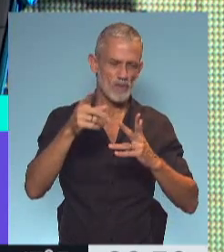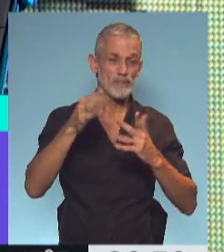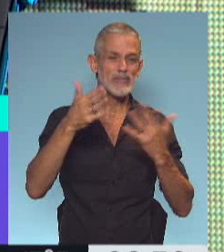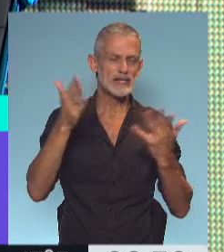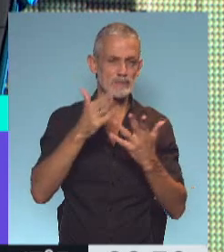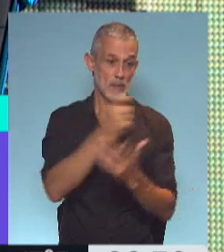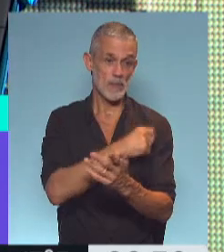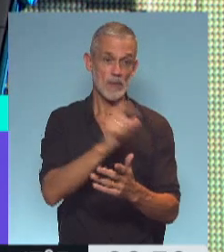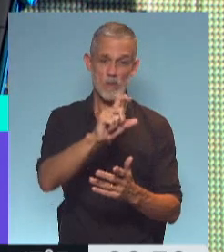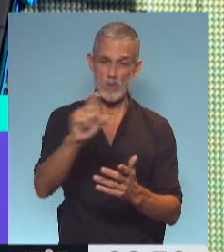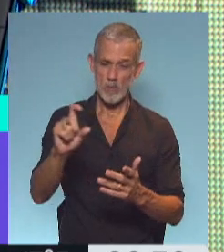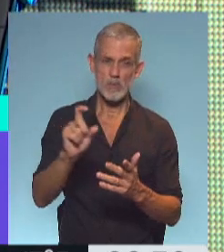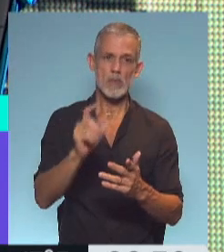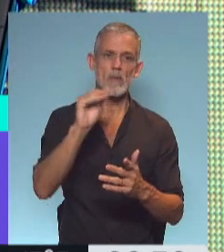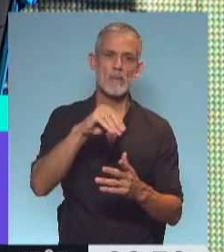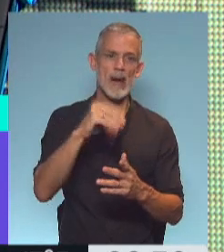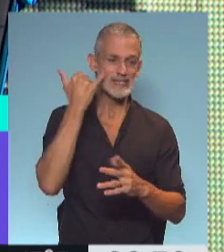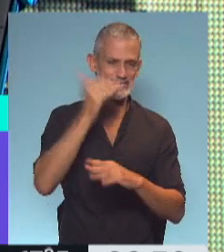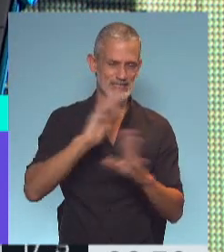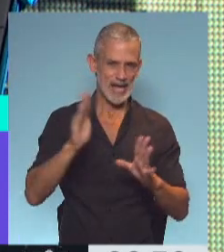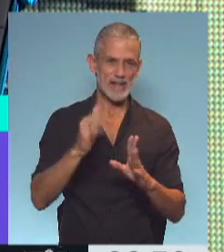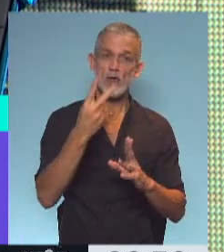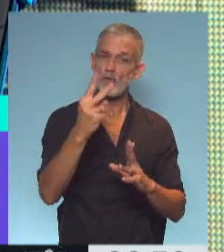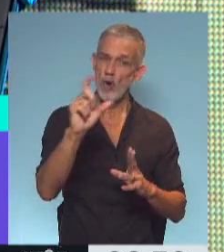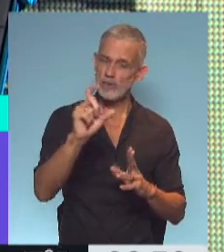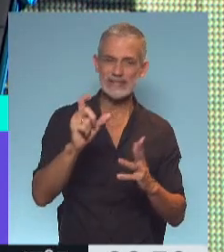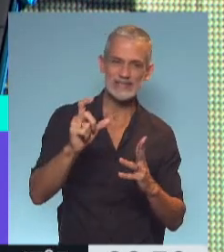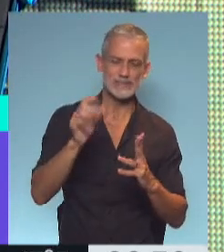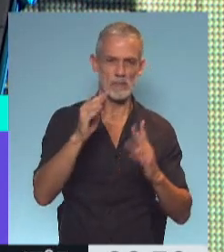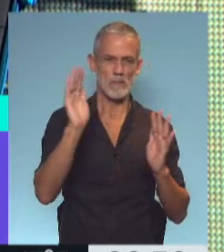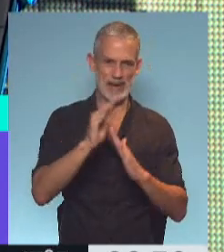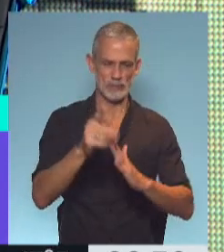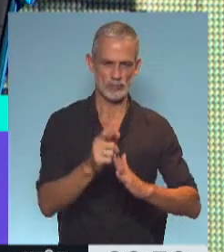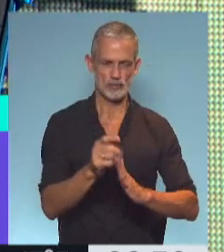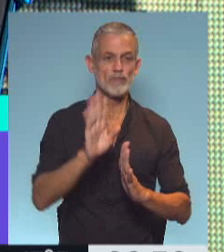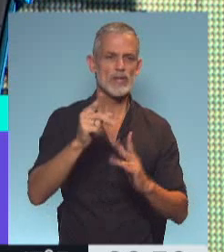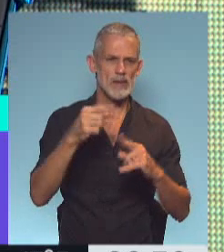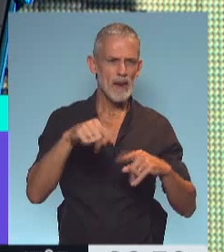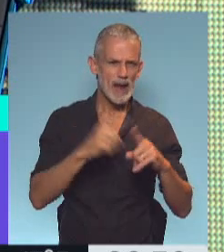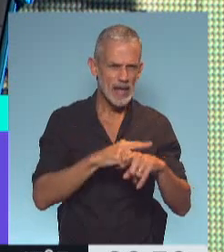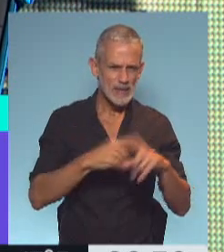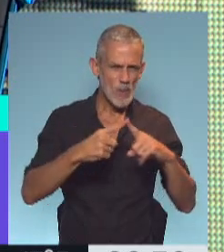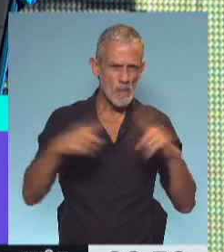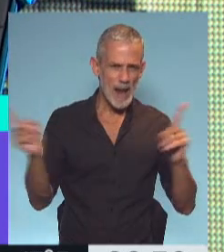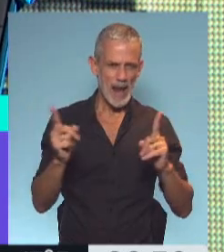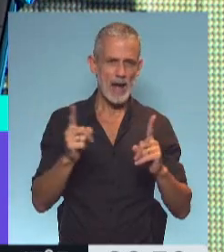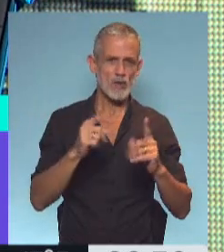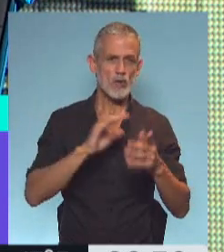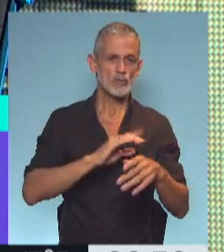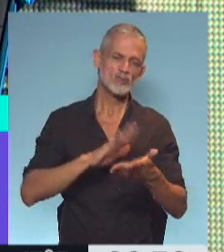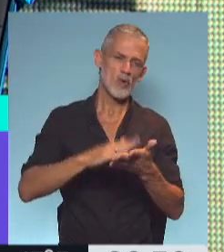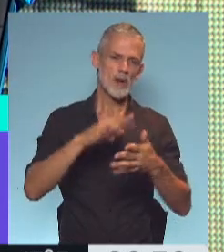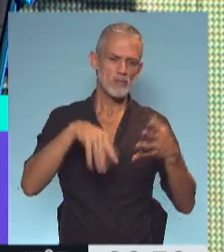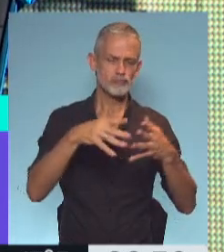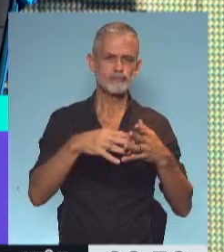dosis y esa será parte de la política oficial. En función de esto, ¿van a alargar los tiempos respecto a las